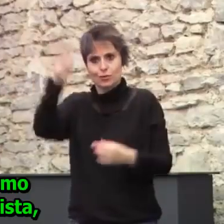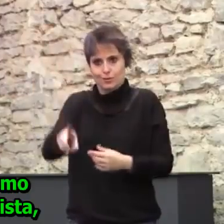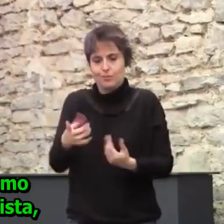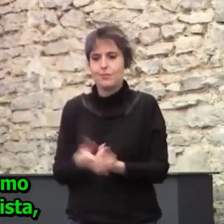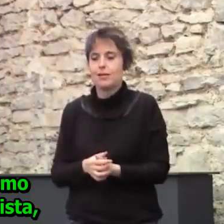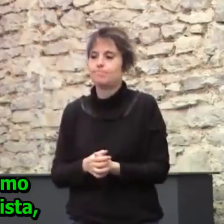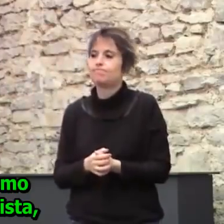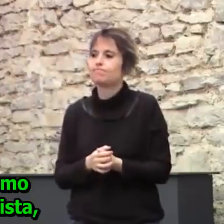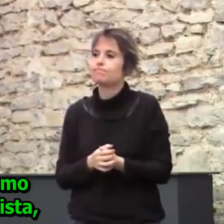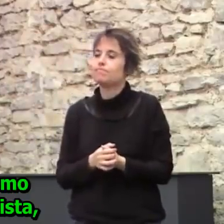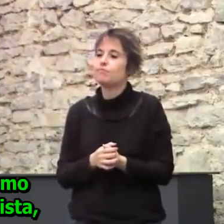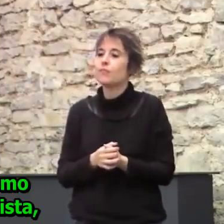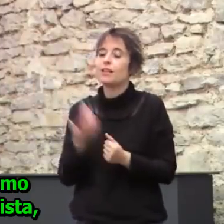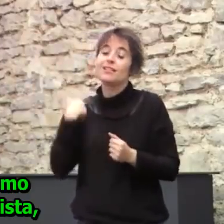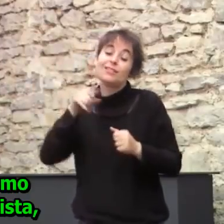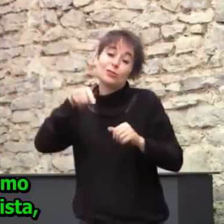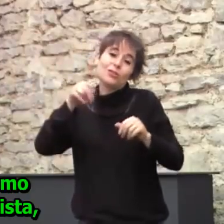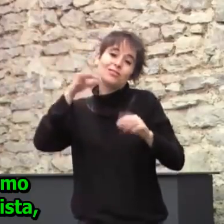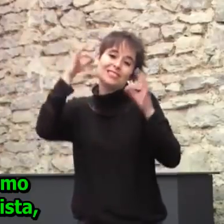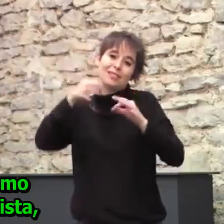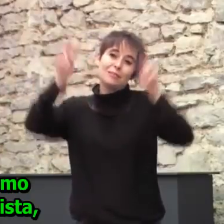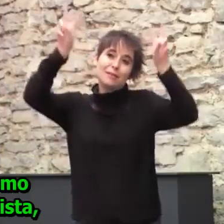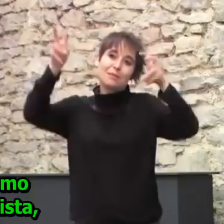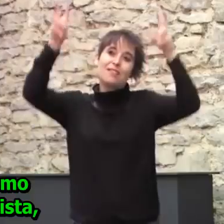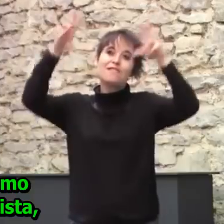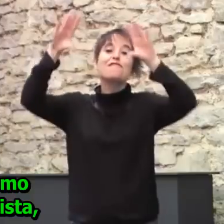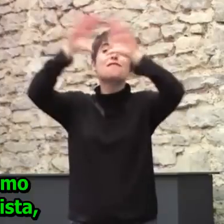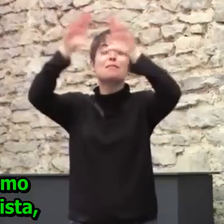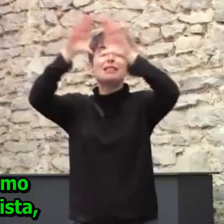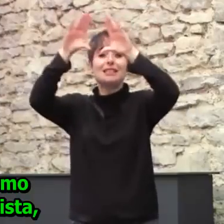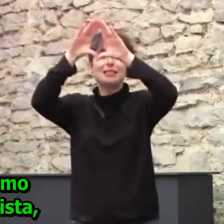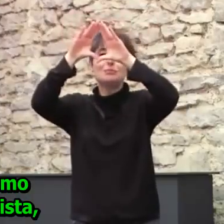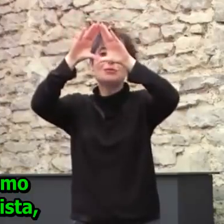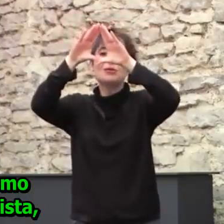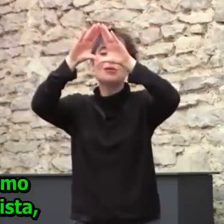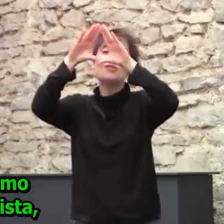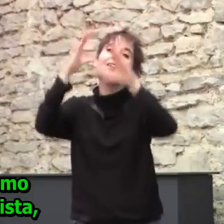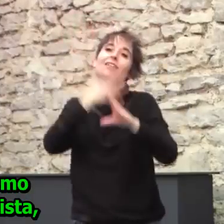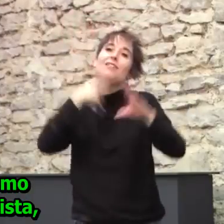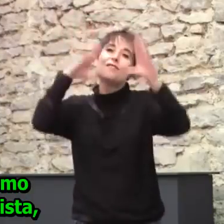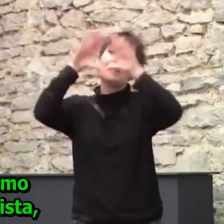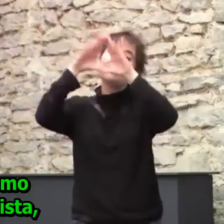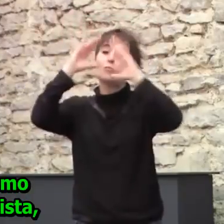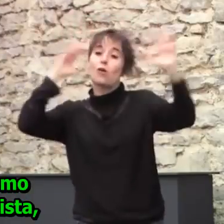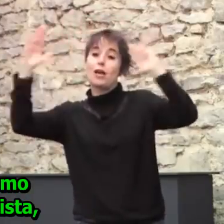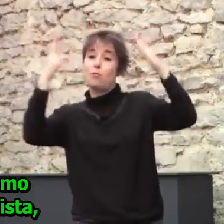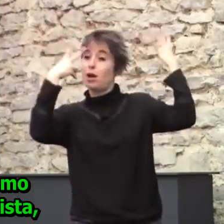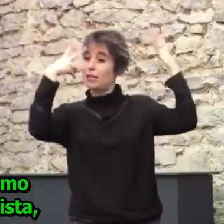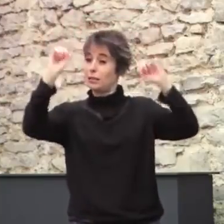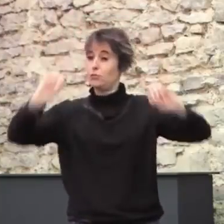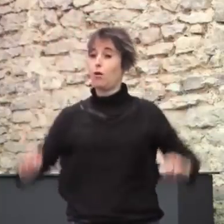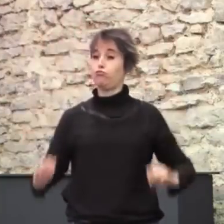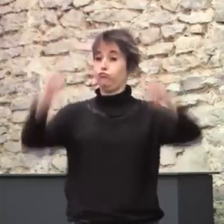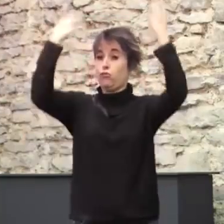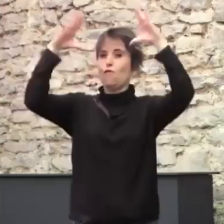Bueno, utilicé un poco este lema del feminismo, del los años 70 de la Revolución